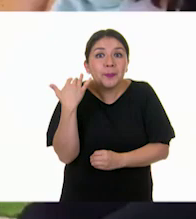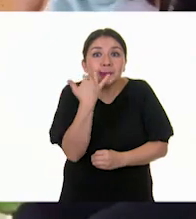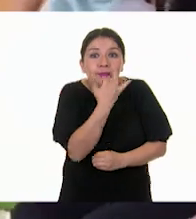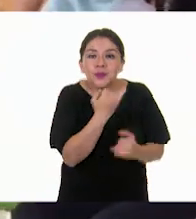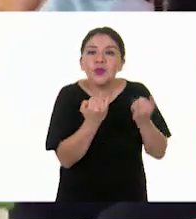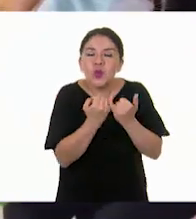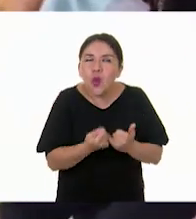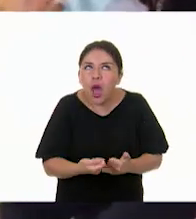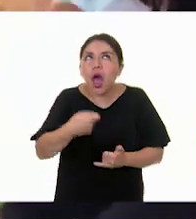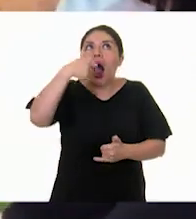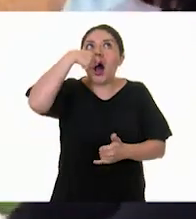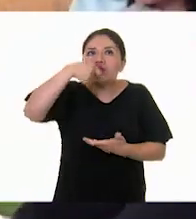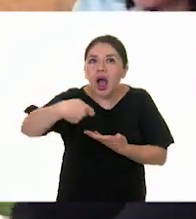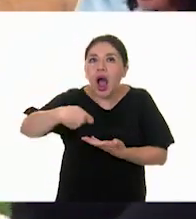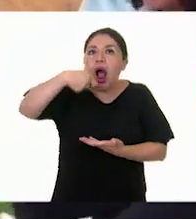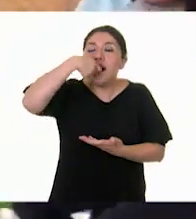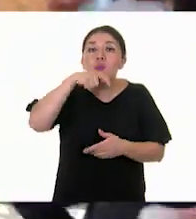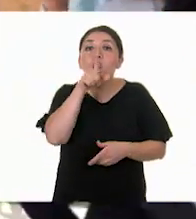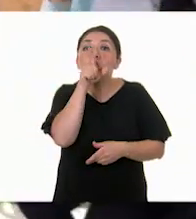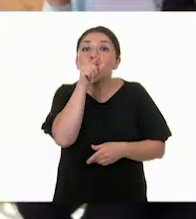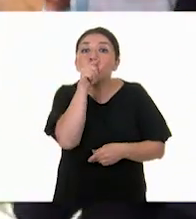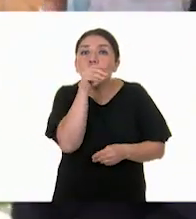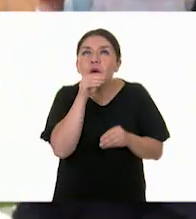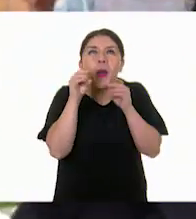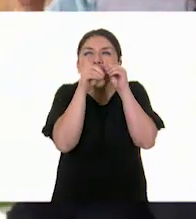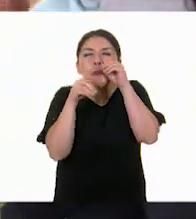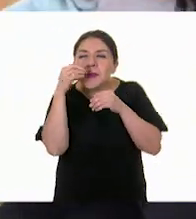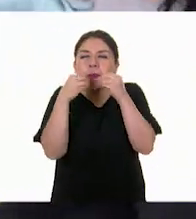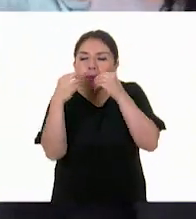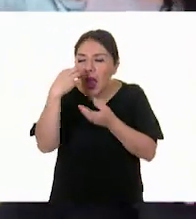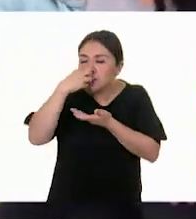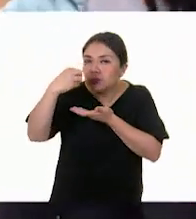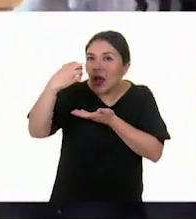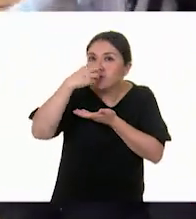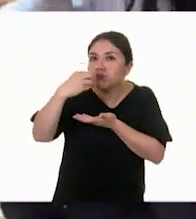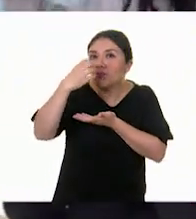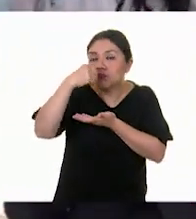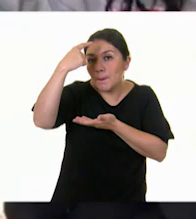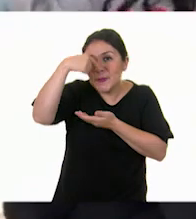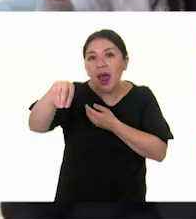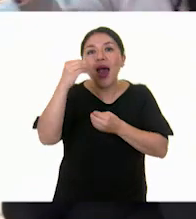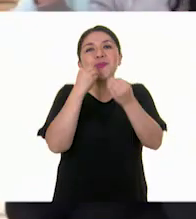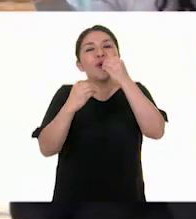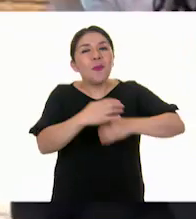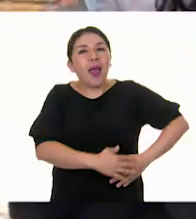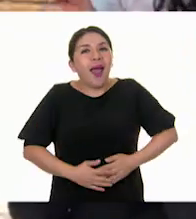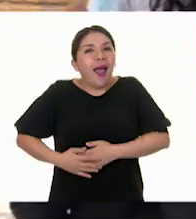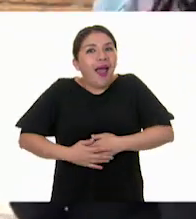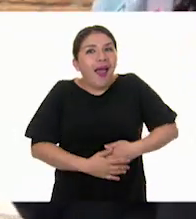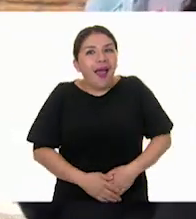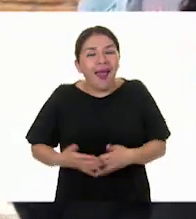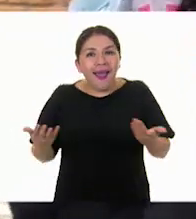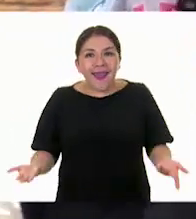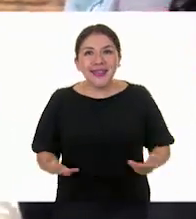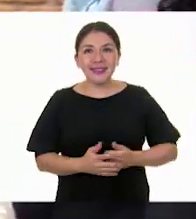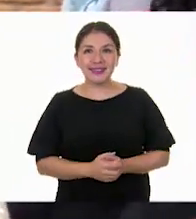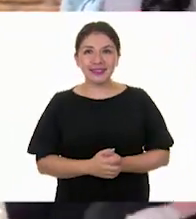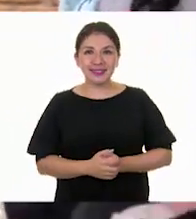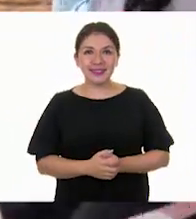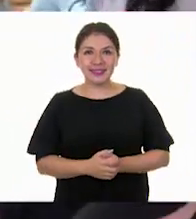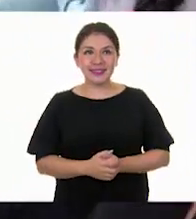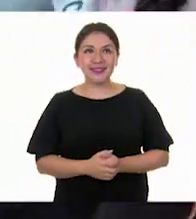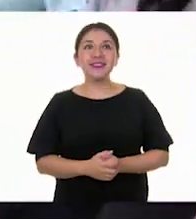en la boca. Ya. Y los polluelos meten su pico para alimentarse.